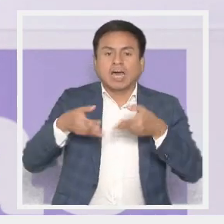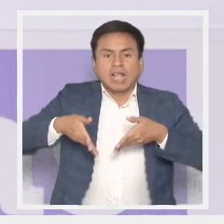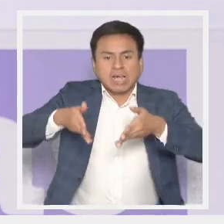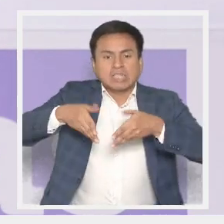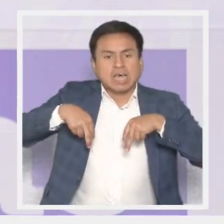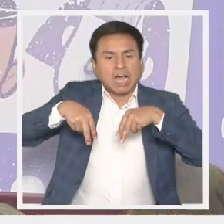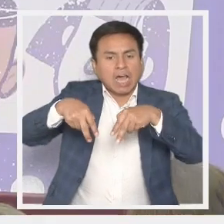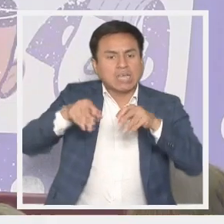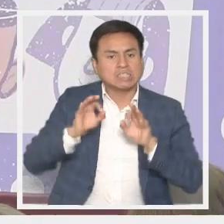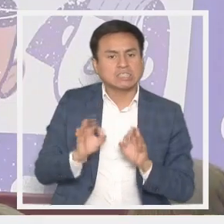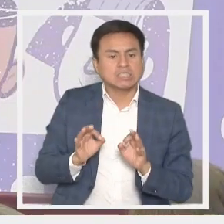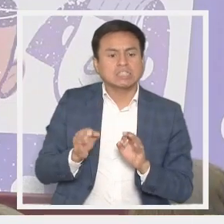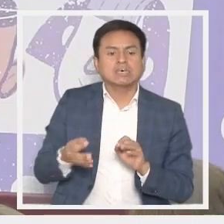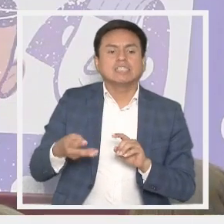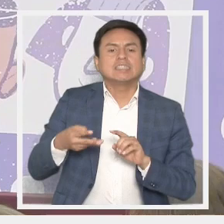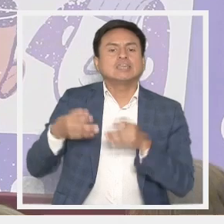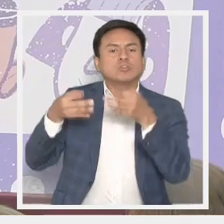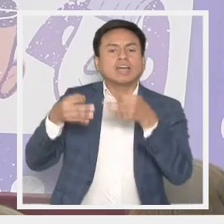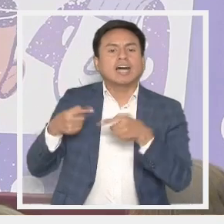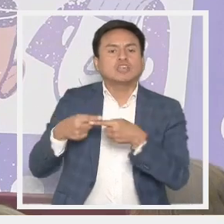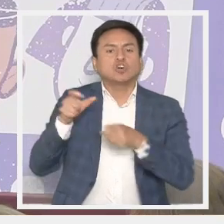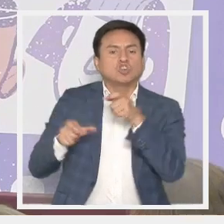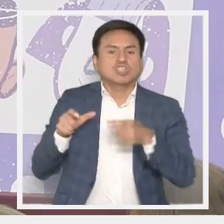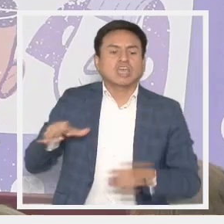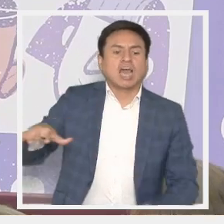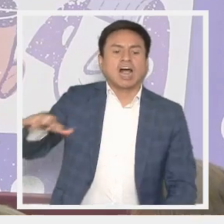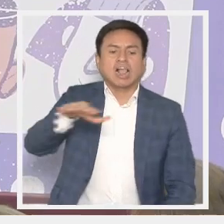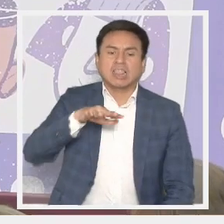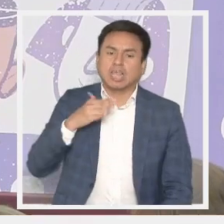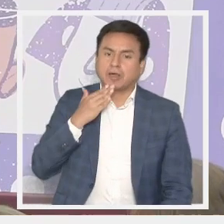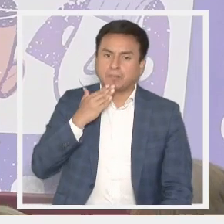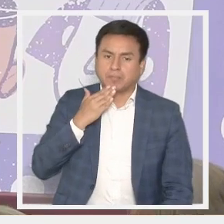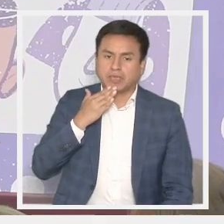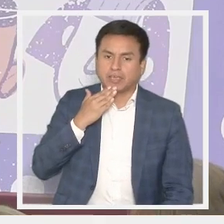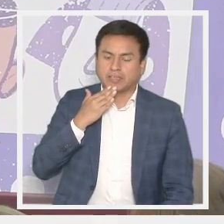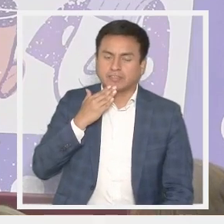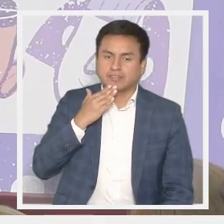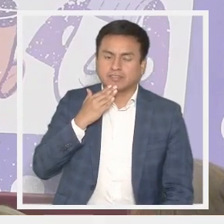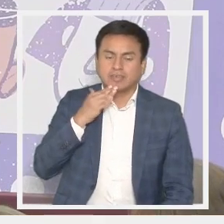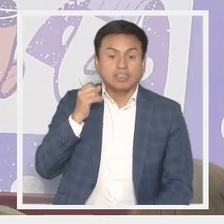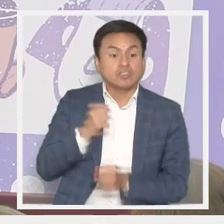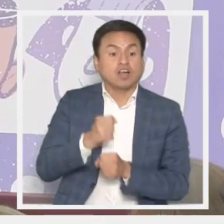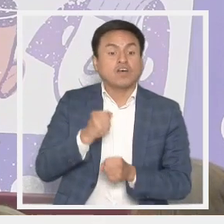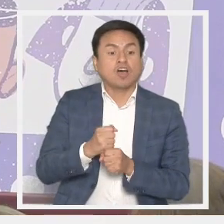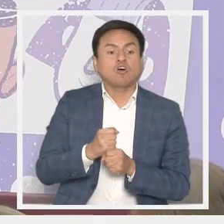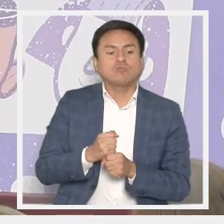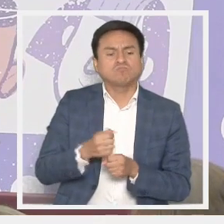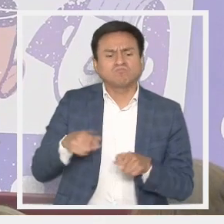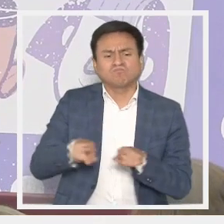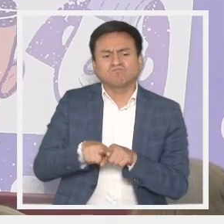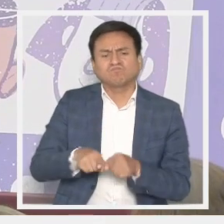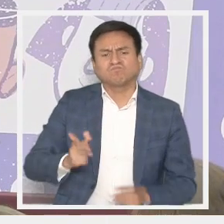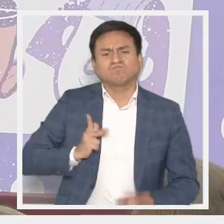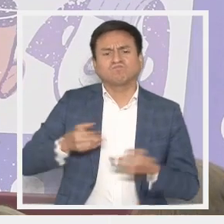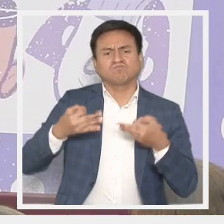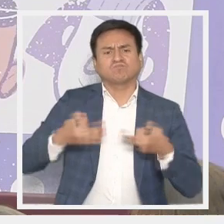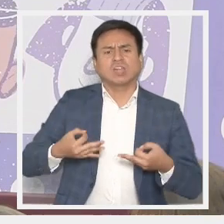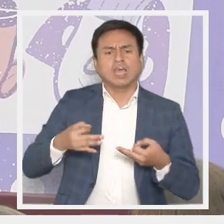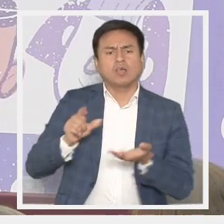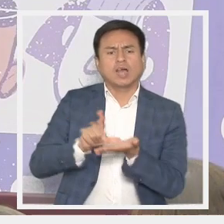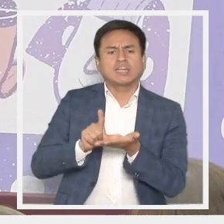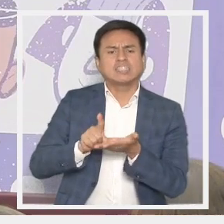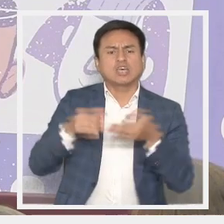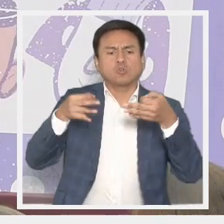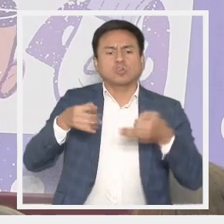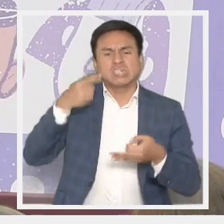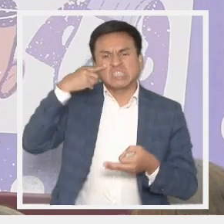calles, es la seguridad social también, es el trabajo decente, un ambiente seguro y